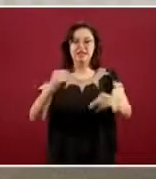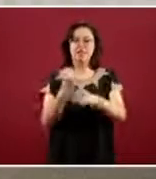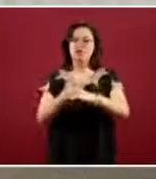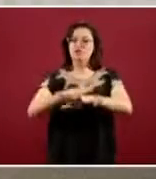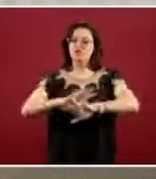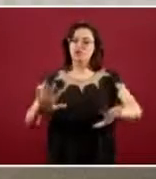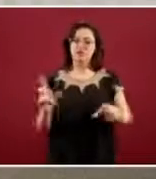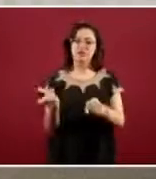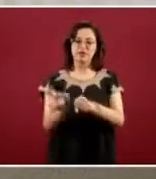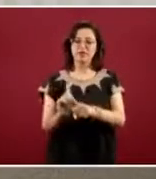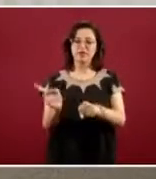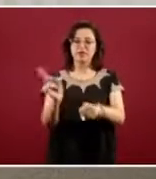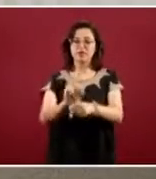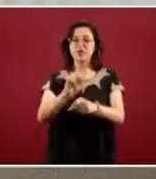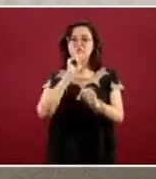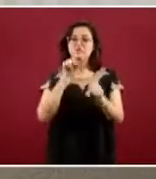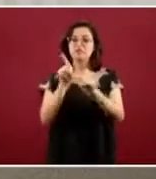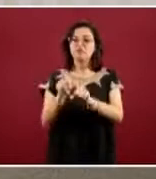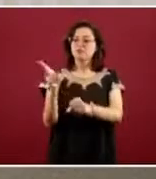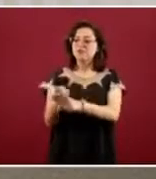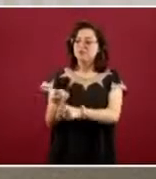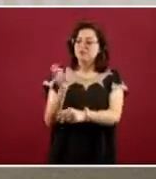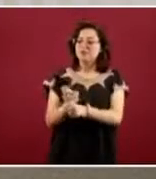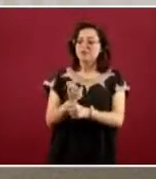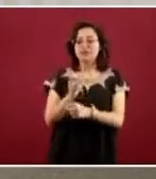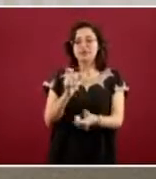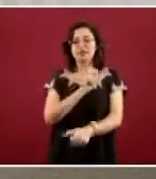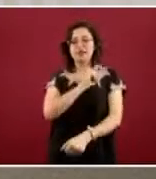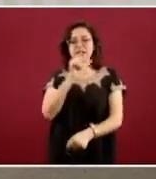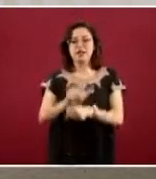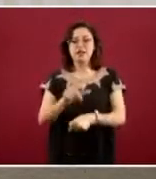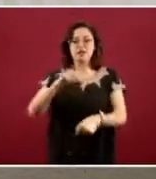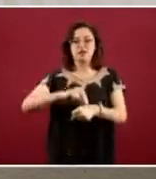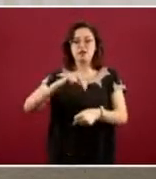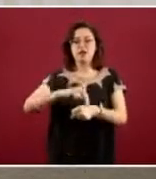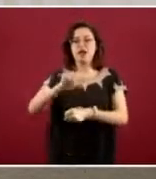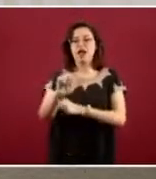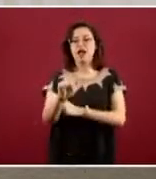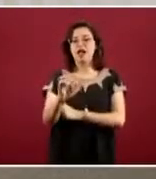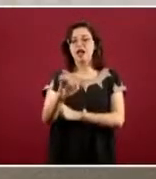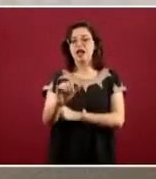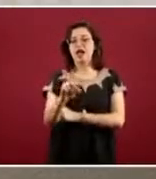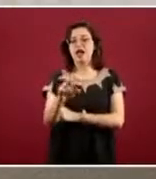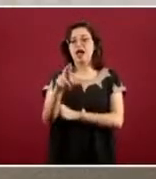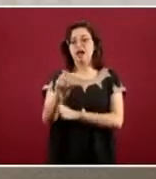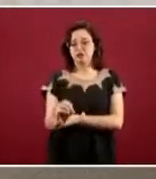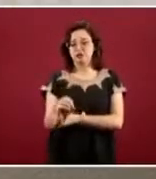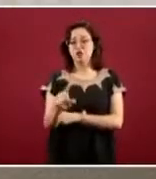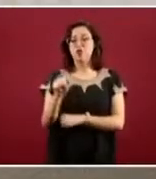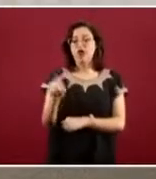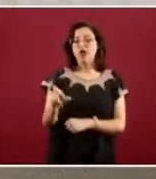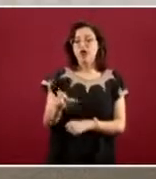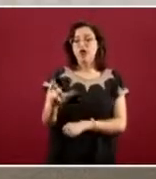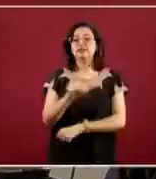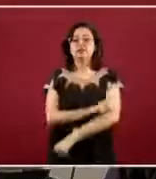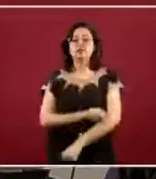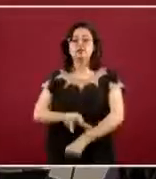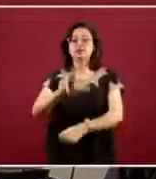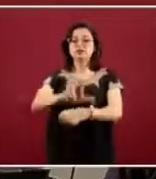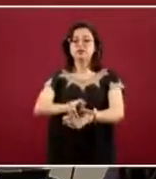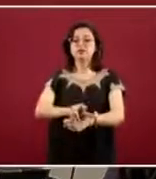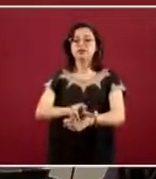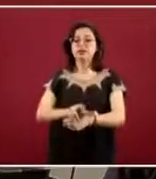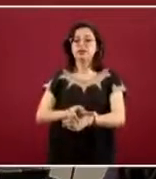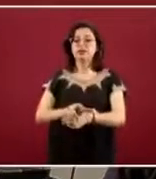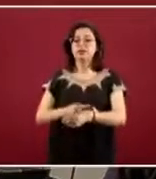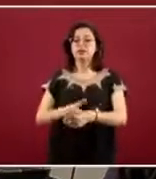diario. Y hoy tenemos un invitado, quien apreciamos mucho, que es el doctor Alejandro Sbarch Pérez, quien es el coordinador